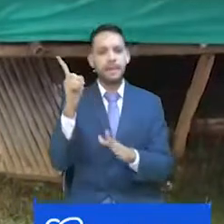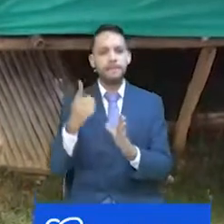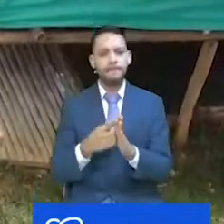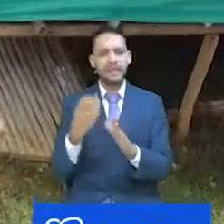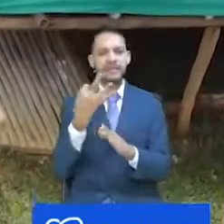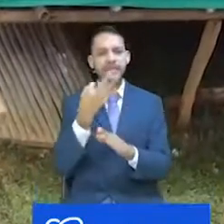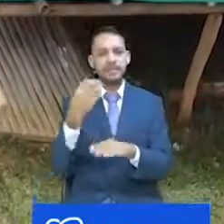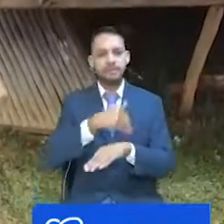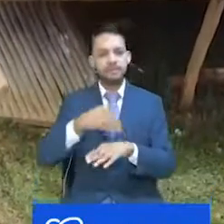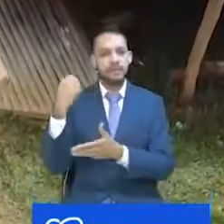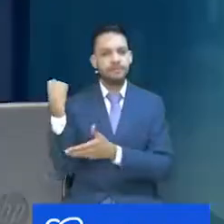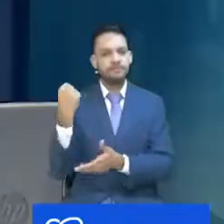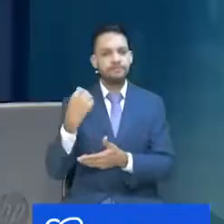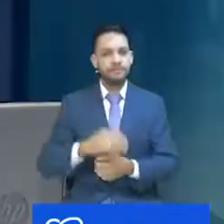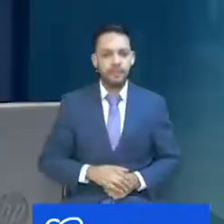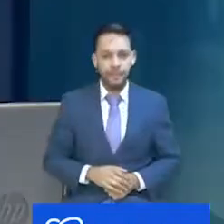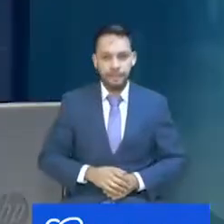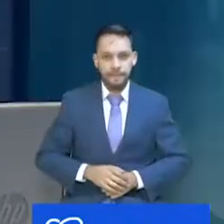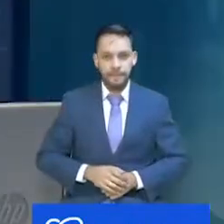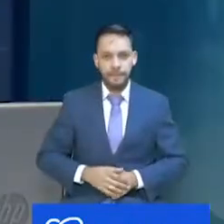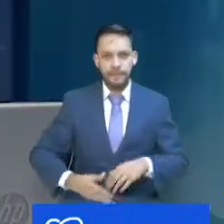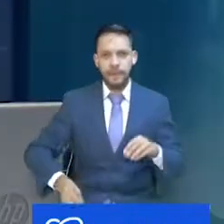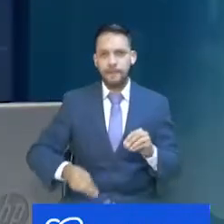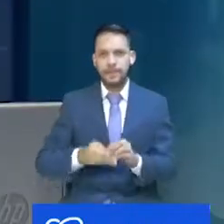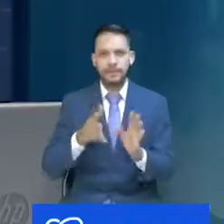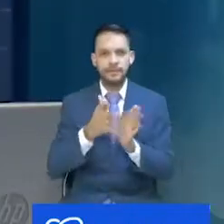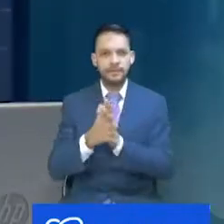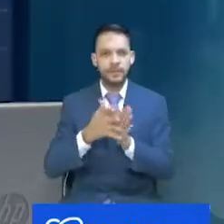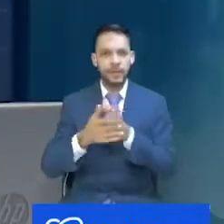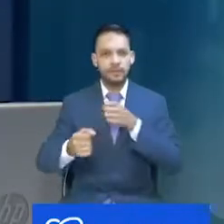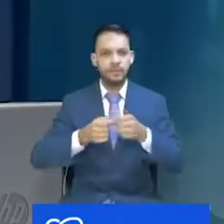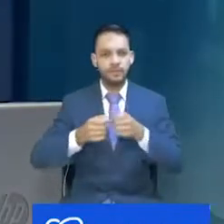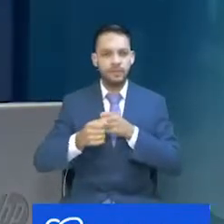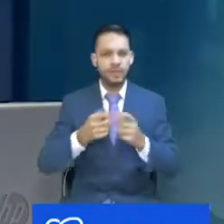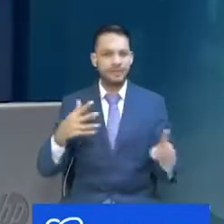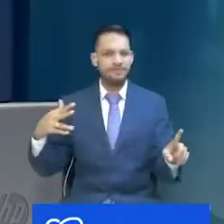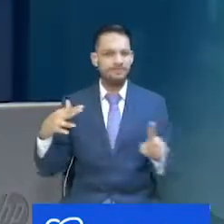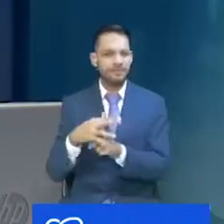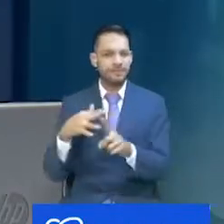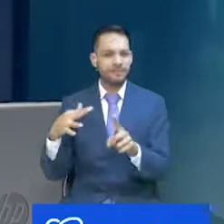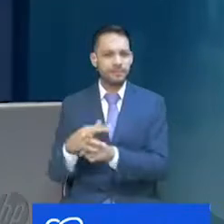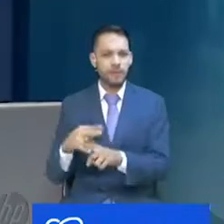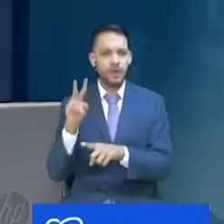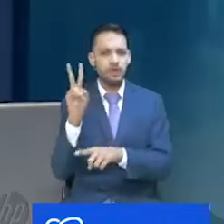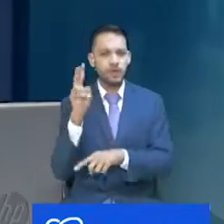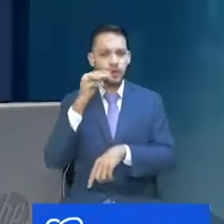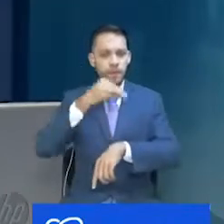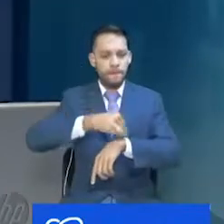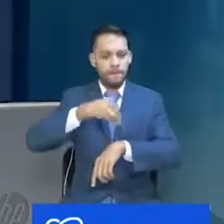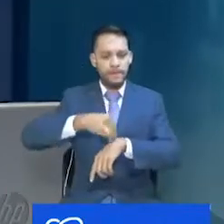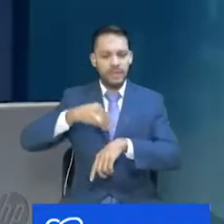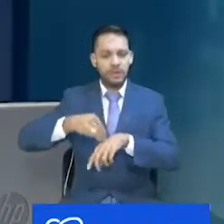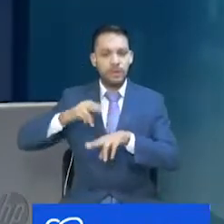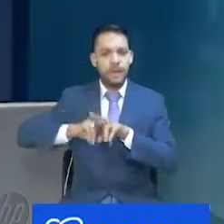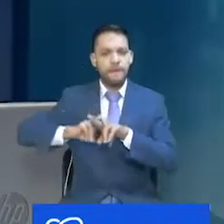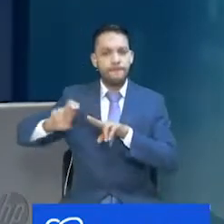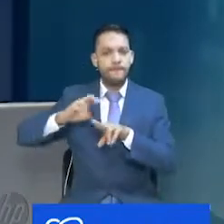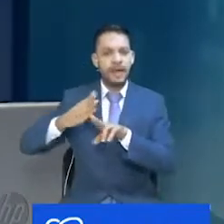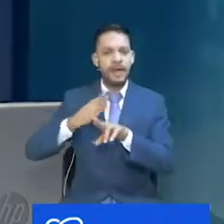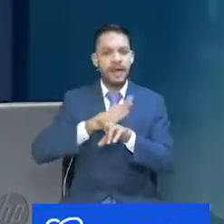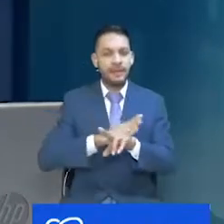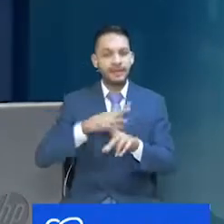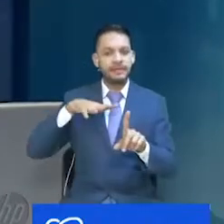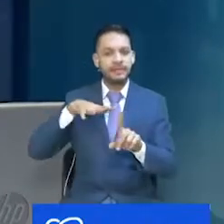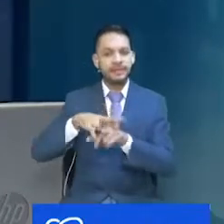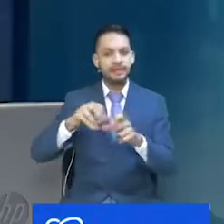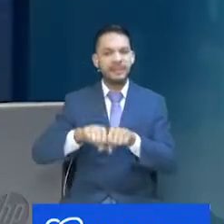millones de pesos en otras noticias el vandalismo no sólo le costará 2 millones de pesos a manizales por el daño de una ventana